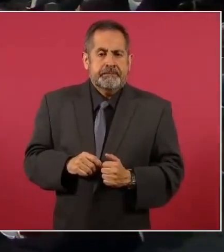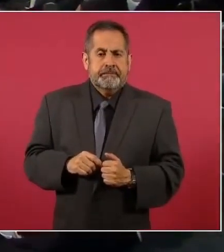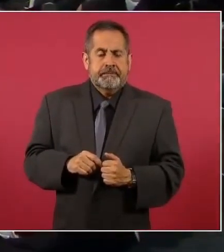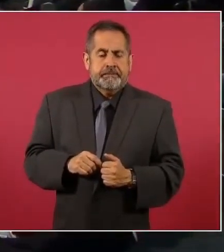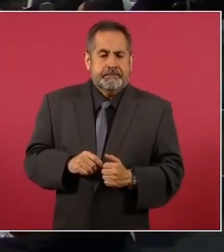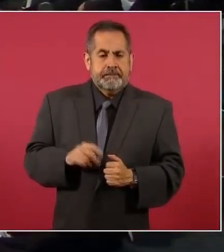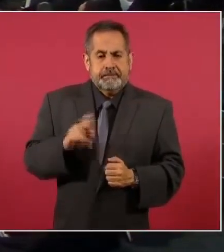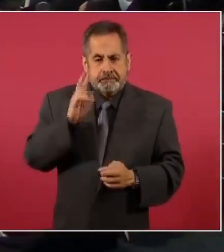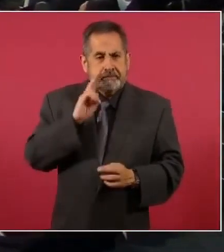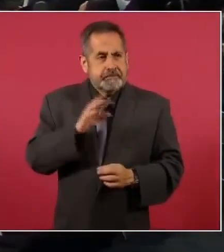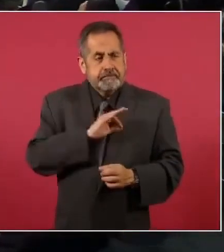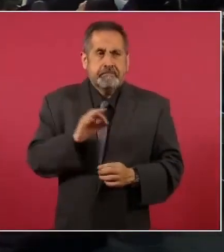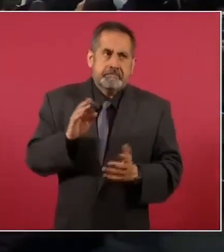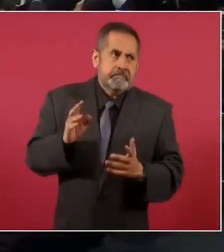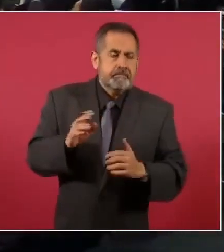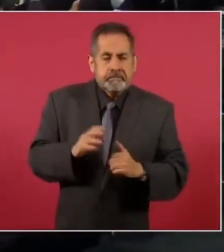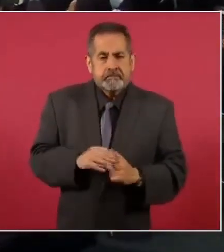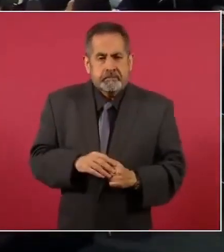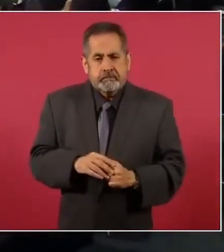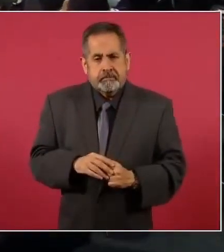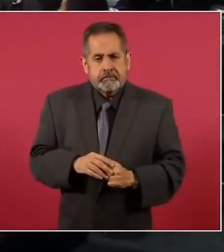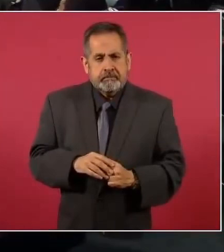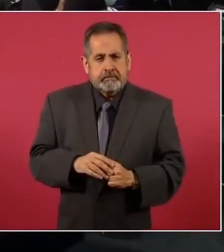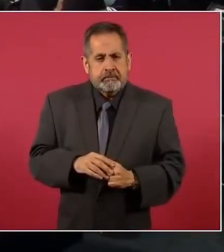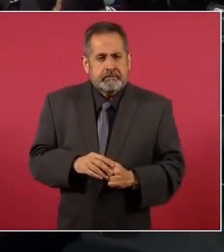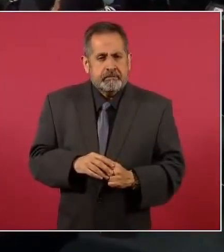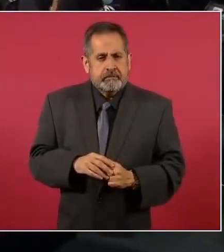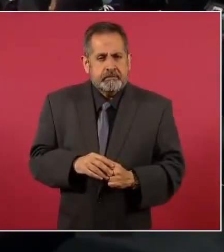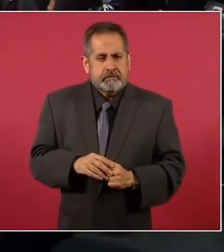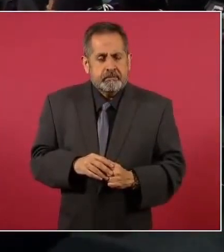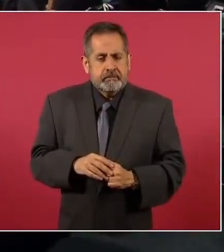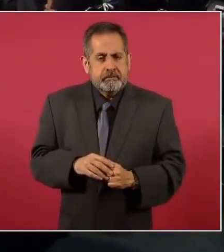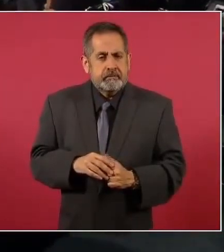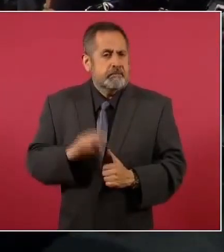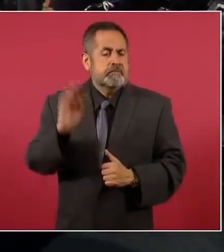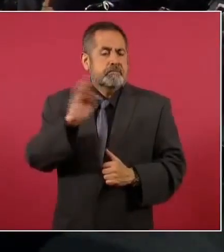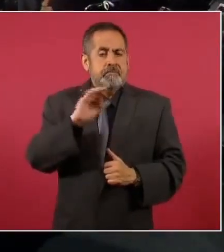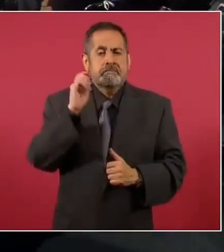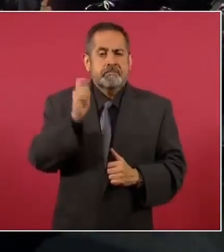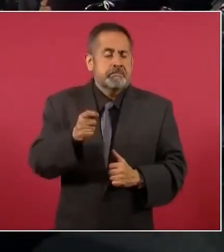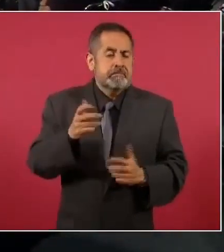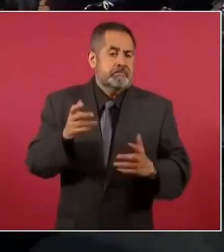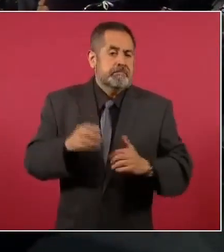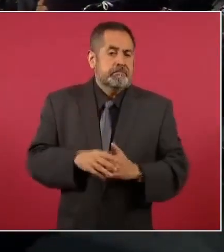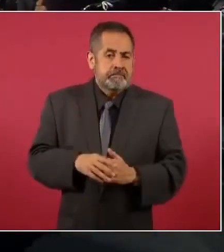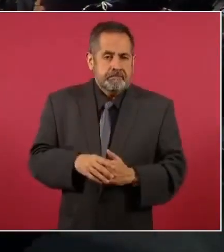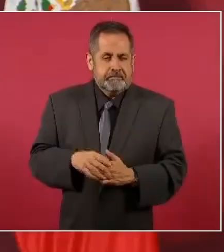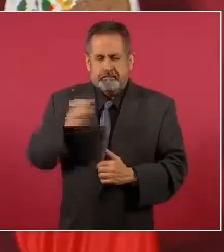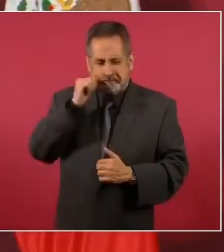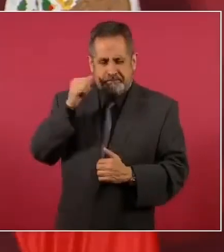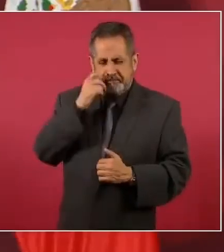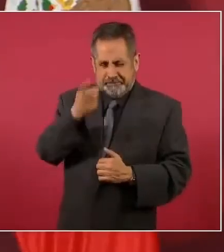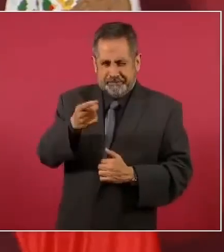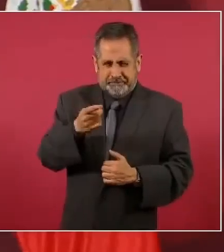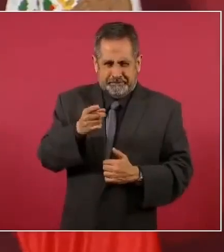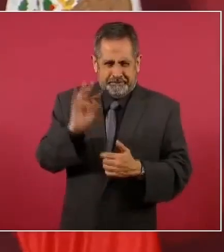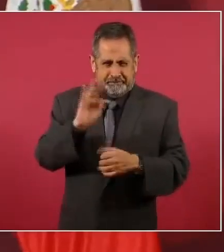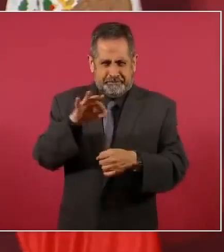la posibilidad de que si se rechaza la